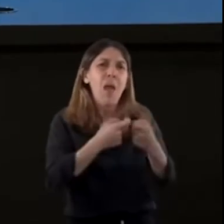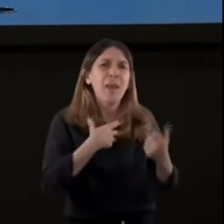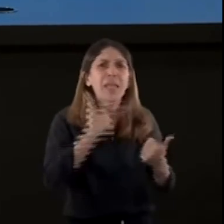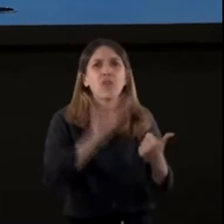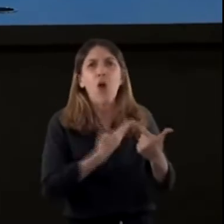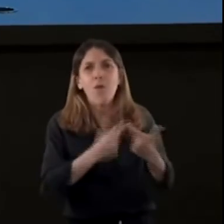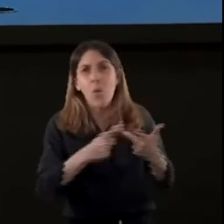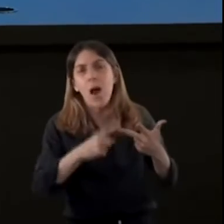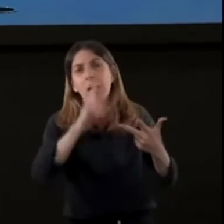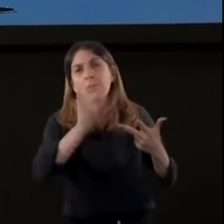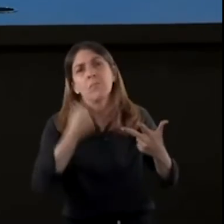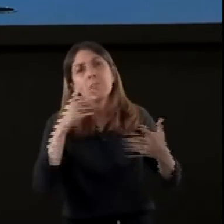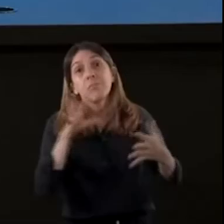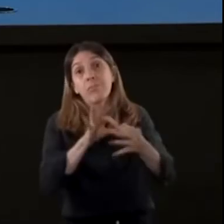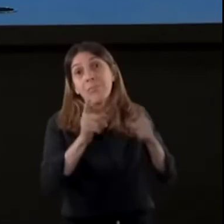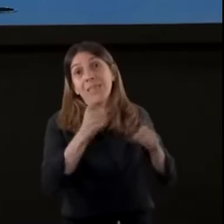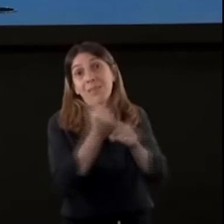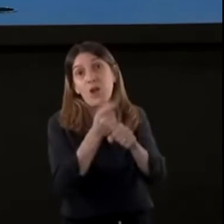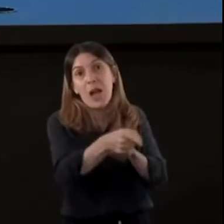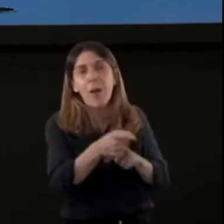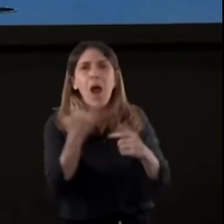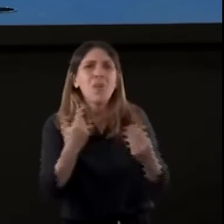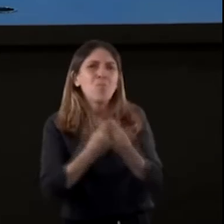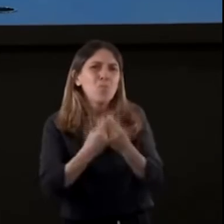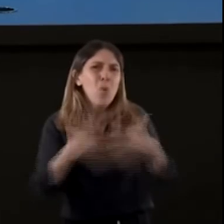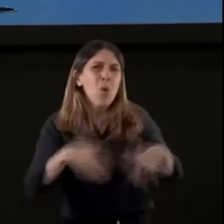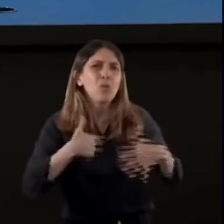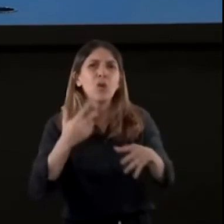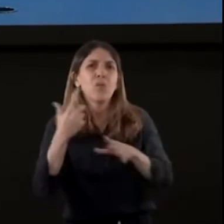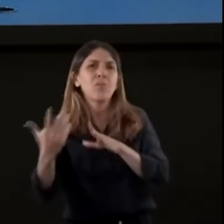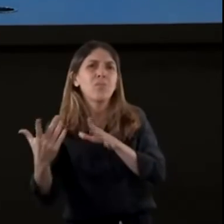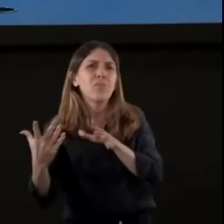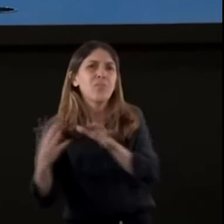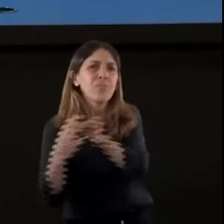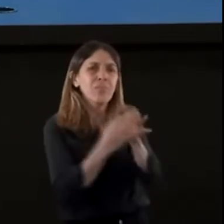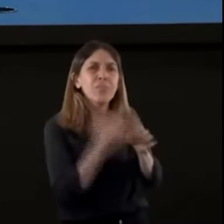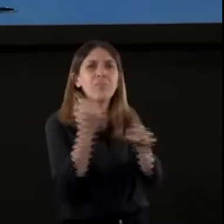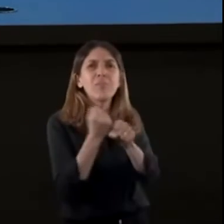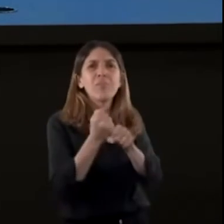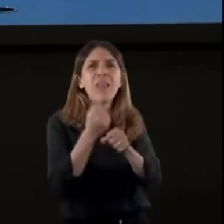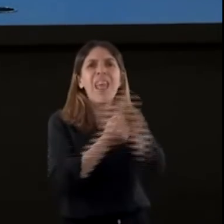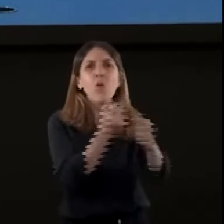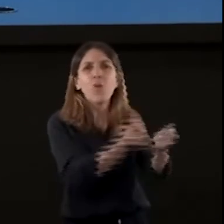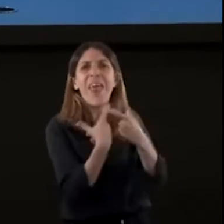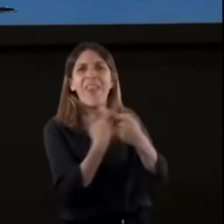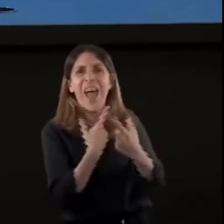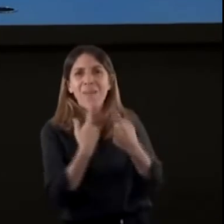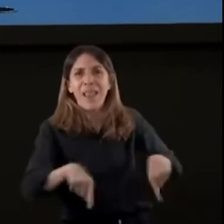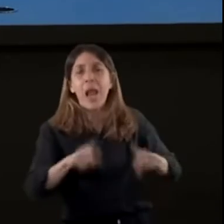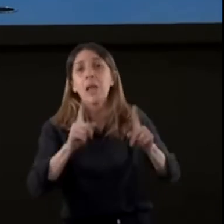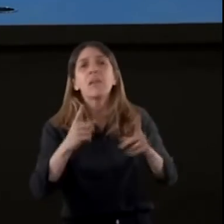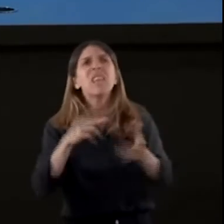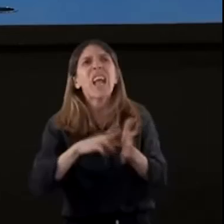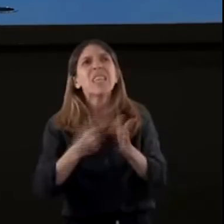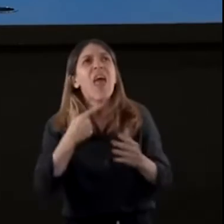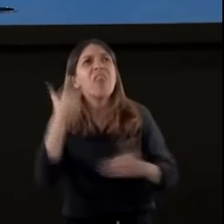software, vinculados a esas actividades. Es decir, hay mucho para trabajar con las industrias proveedoras. Y si uno me dice, bueno, ¿qué significa el desarrollo